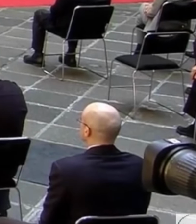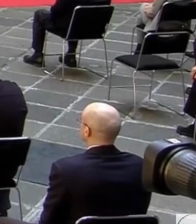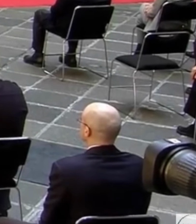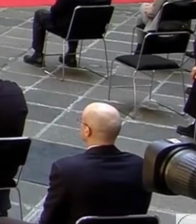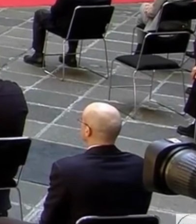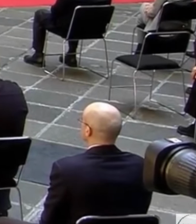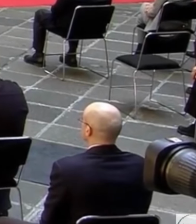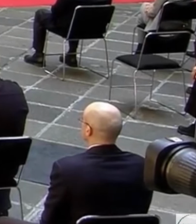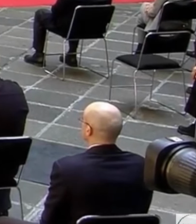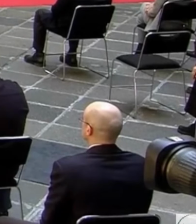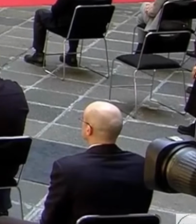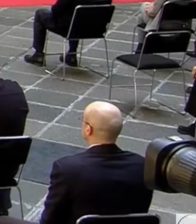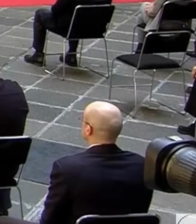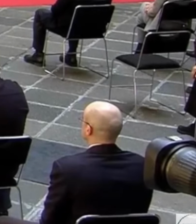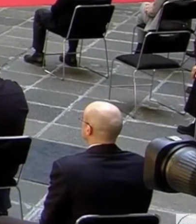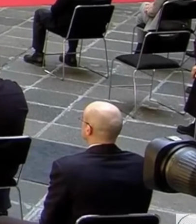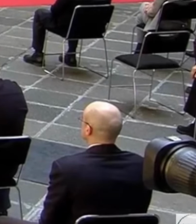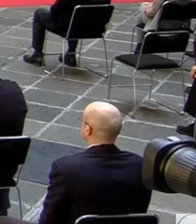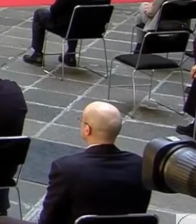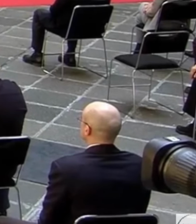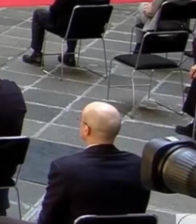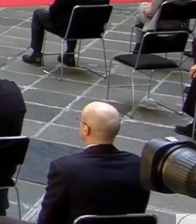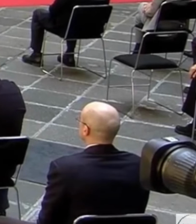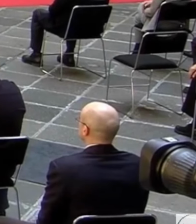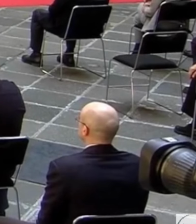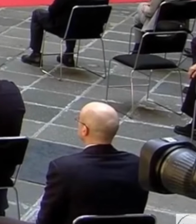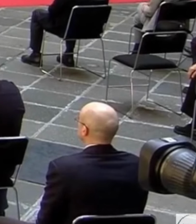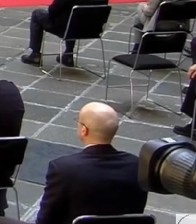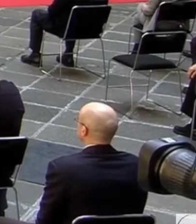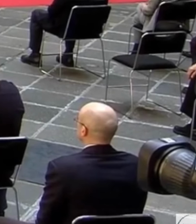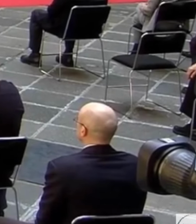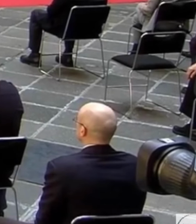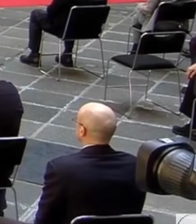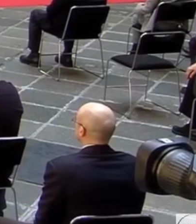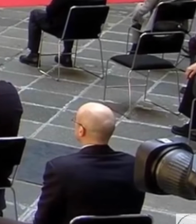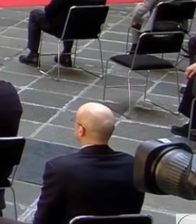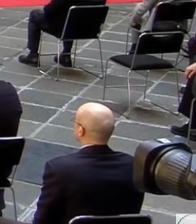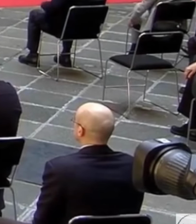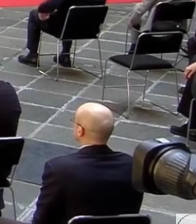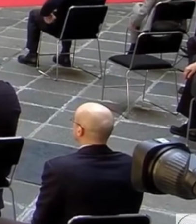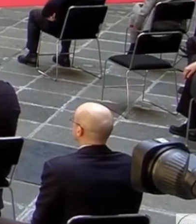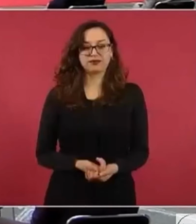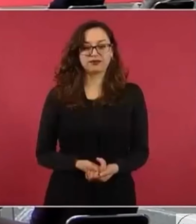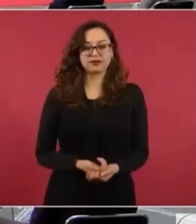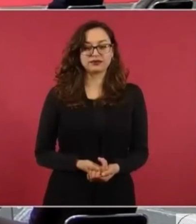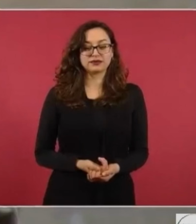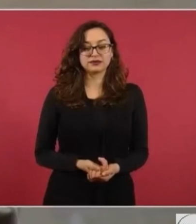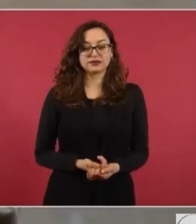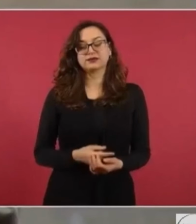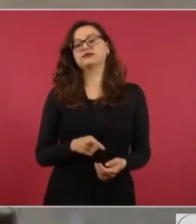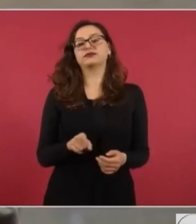1886-85, justo las épocas de su padre en la Sierra Mazateca, predominaban,